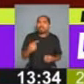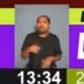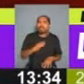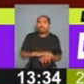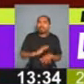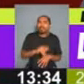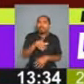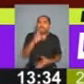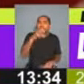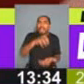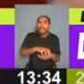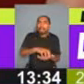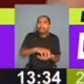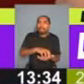planta